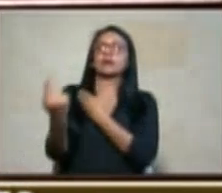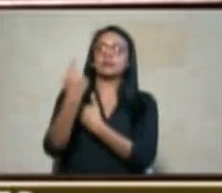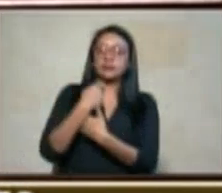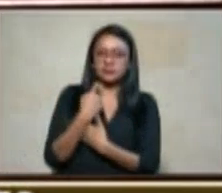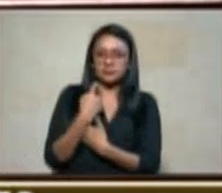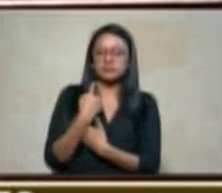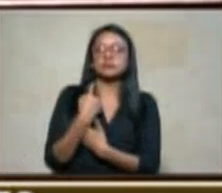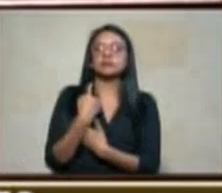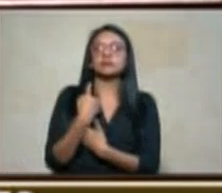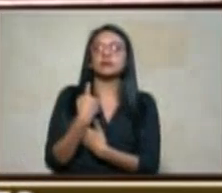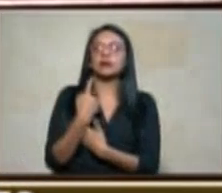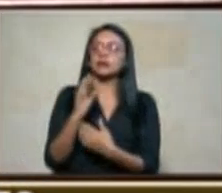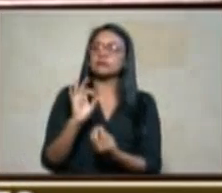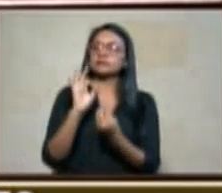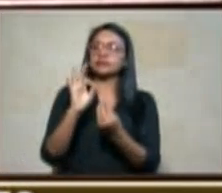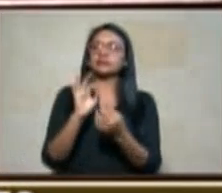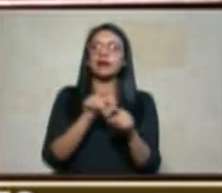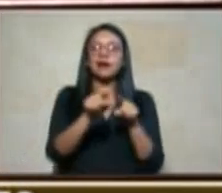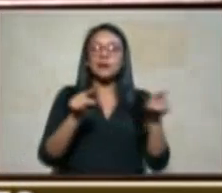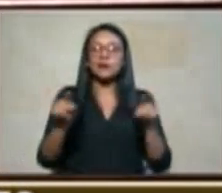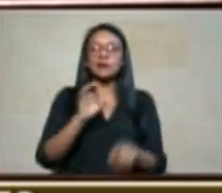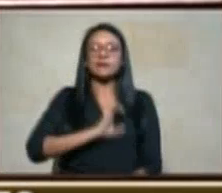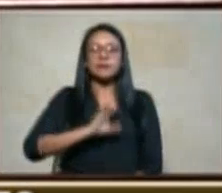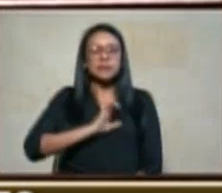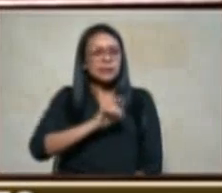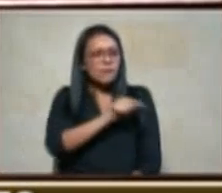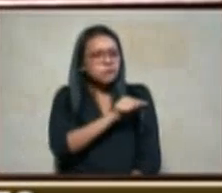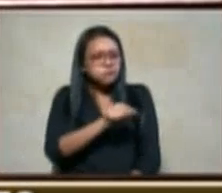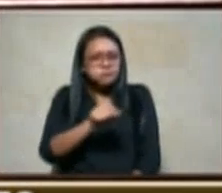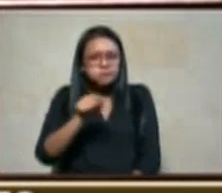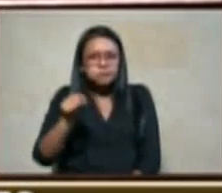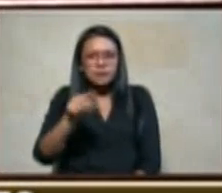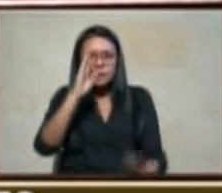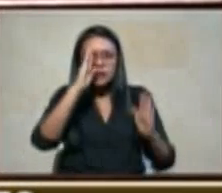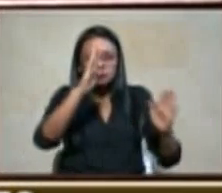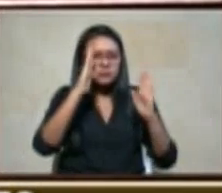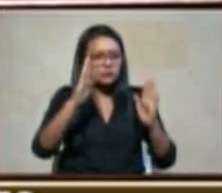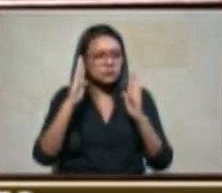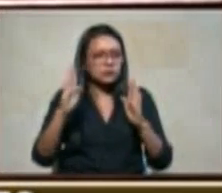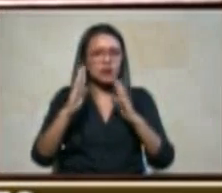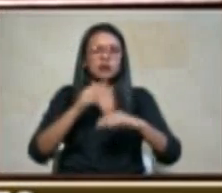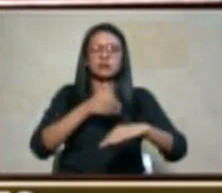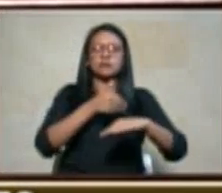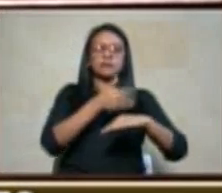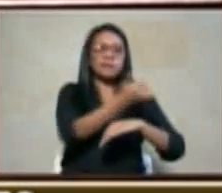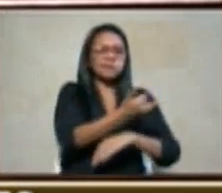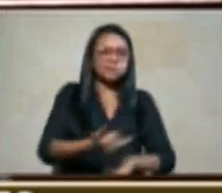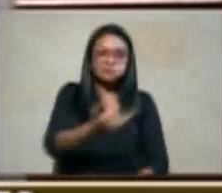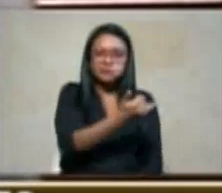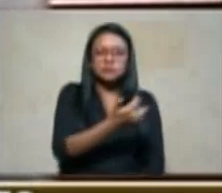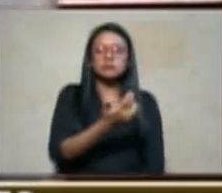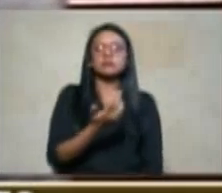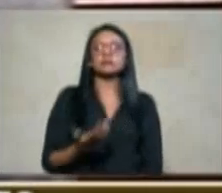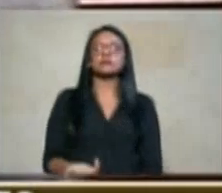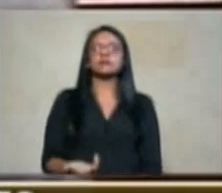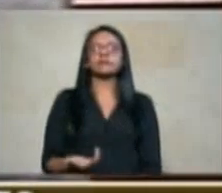ordenado caracterizar a muchas de estas familias para ver si hay lugar a la atención de segundos ocupantes. Y también desgraciadamente